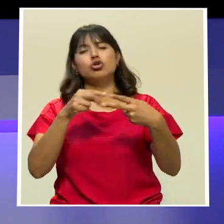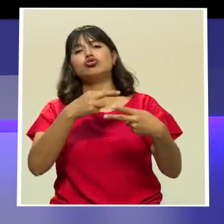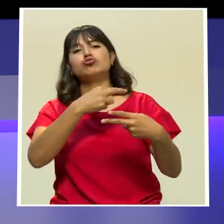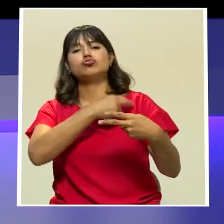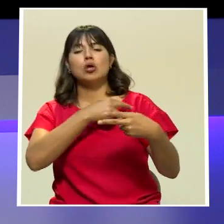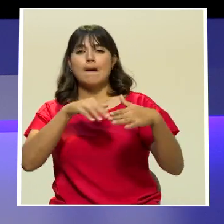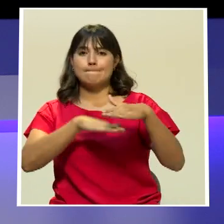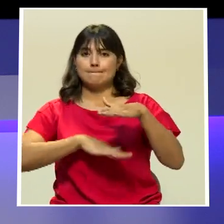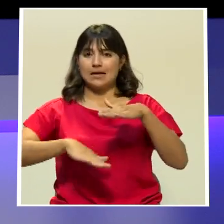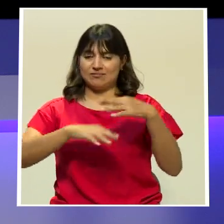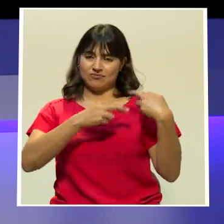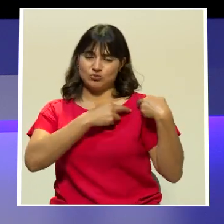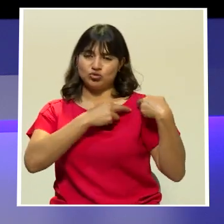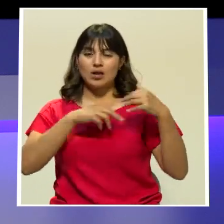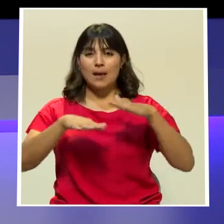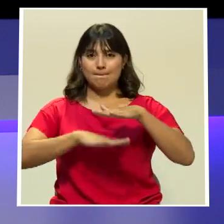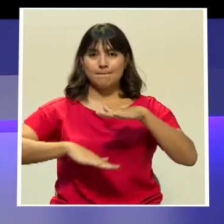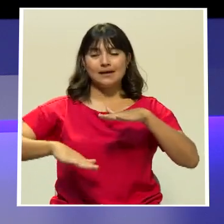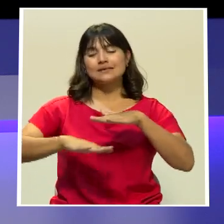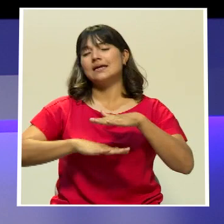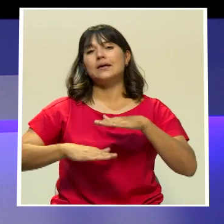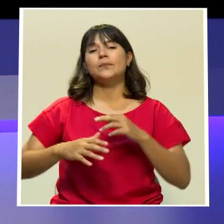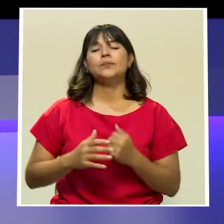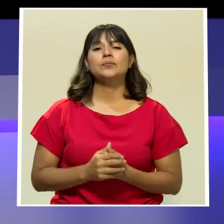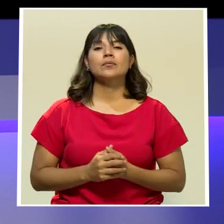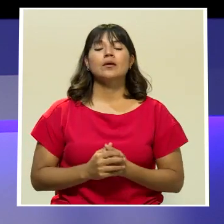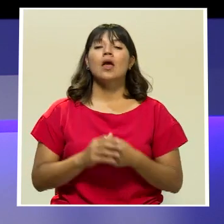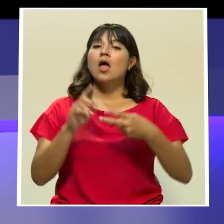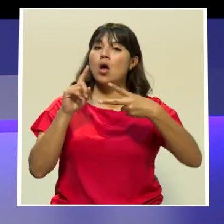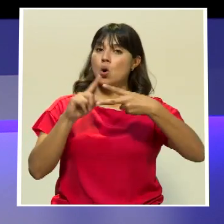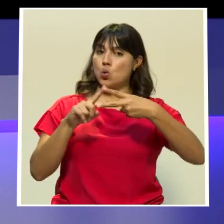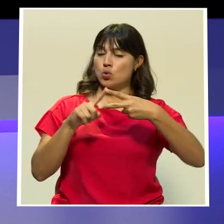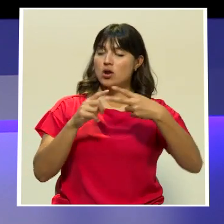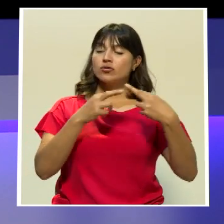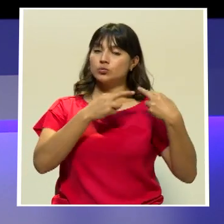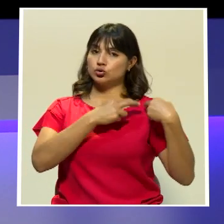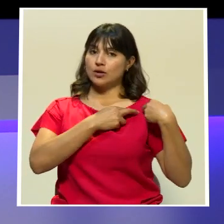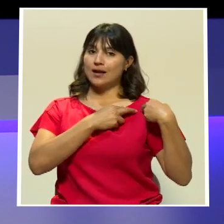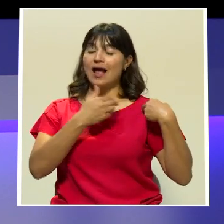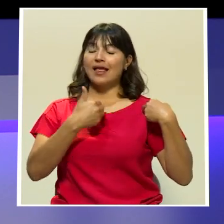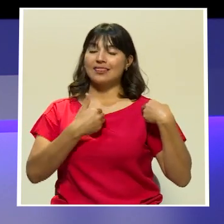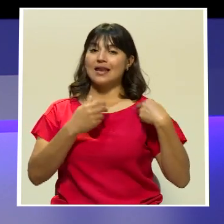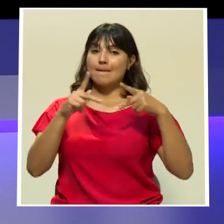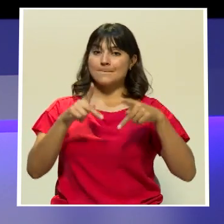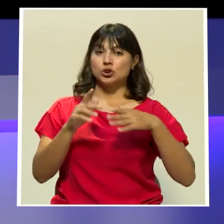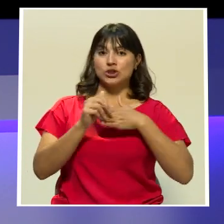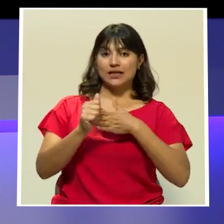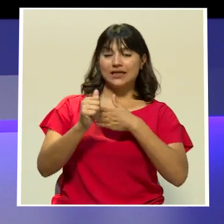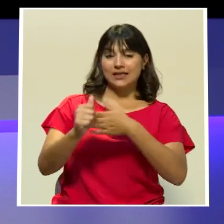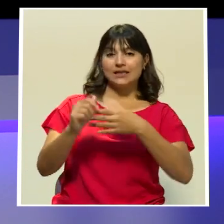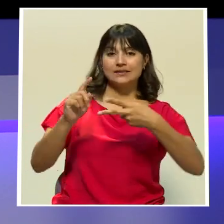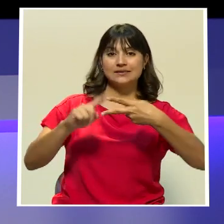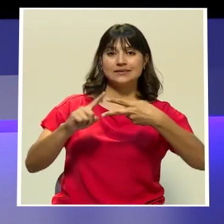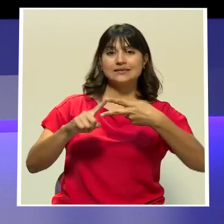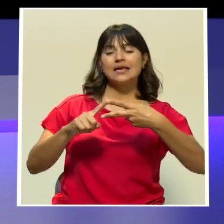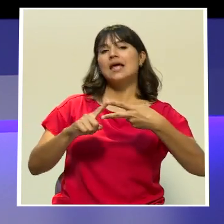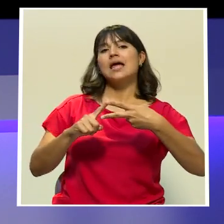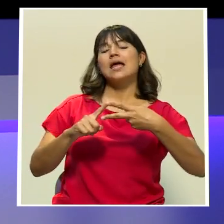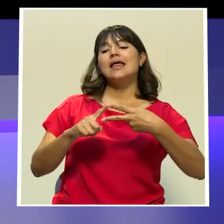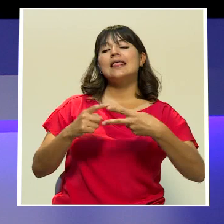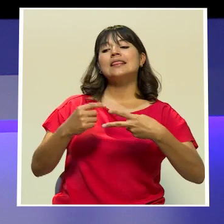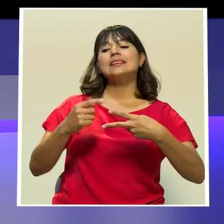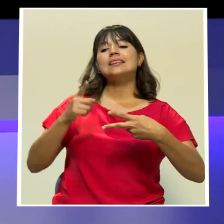lo que ocurre cuando ya no están. Una es que son quienes interpretan para su